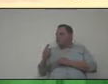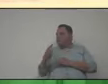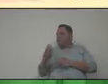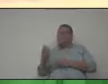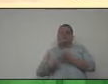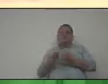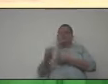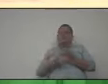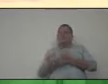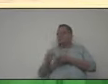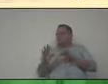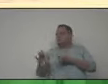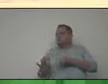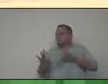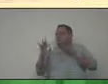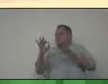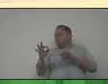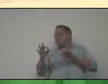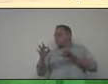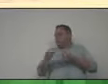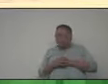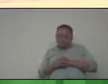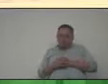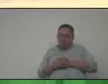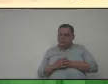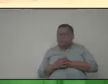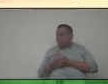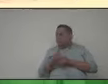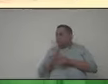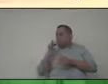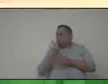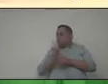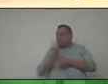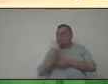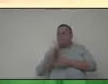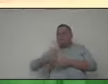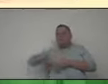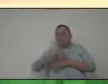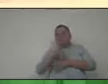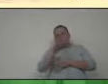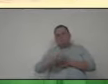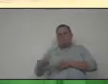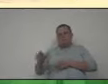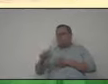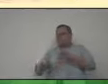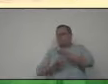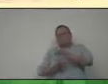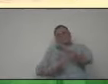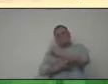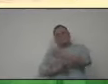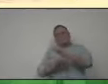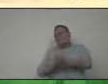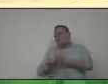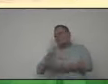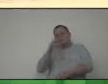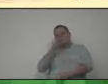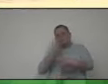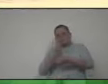hicimos en la calidad de la atención de las instituciones a nuestros usuarios, fortalecimos esa parte